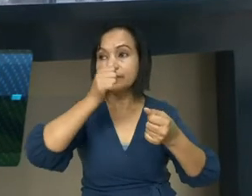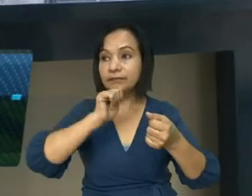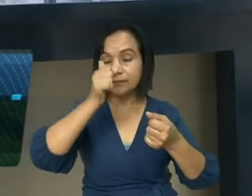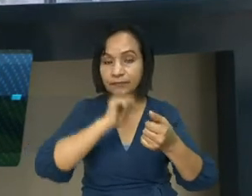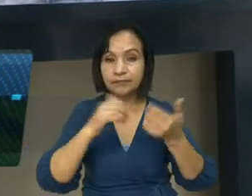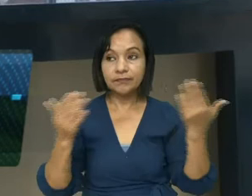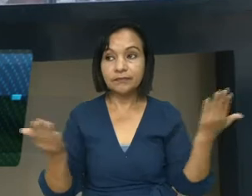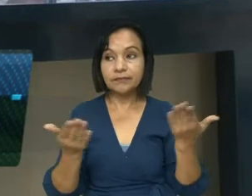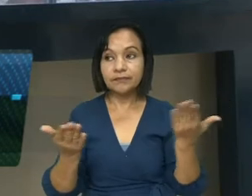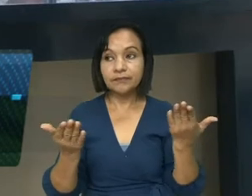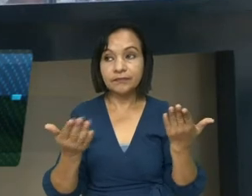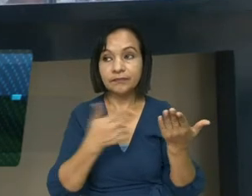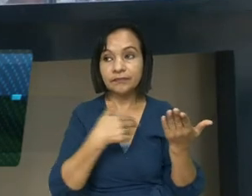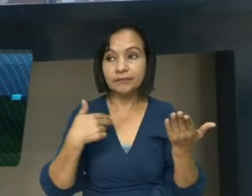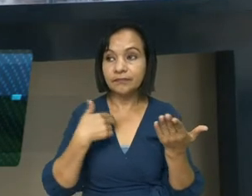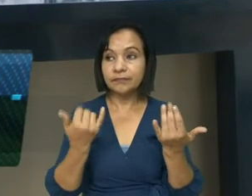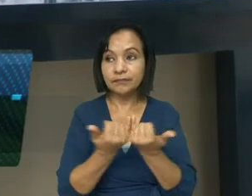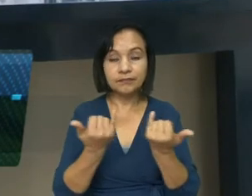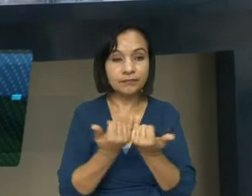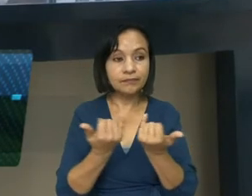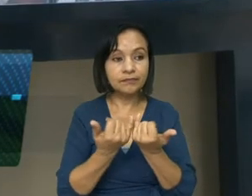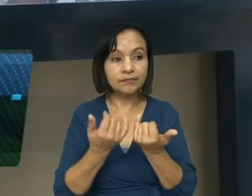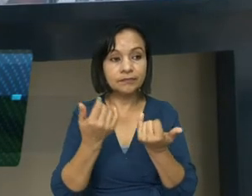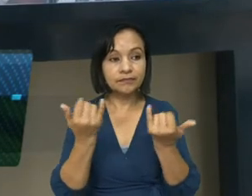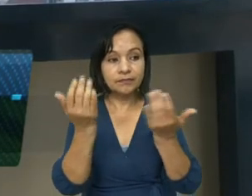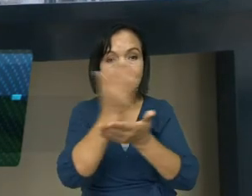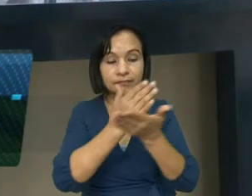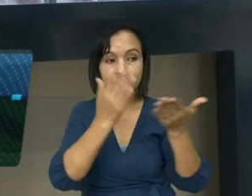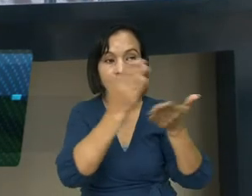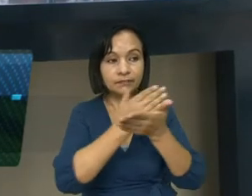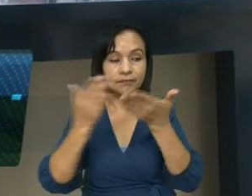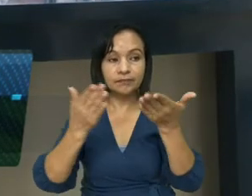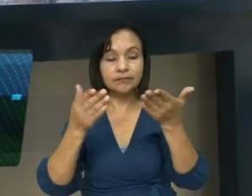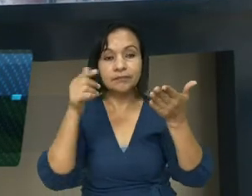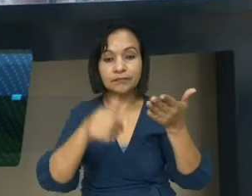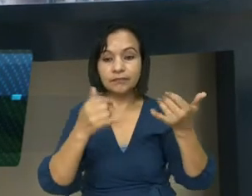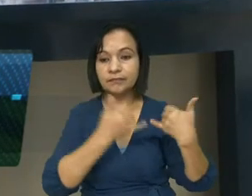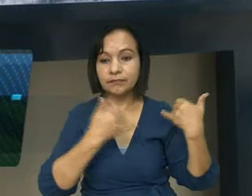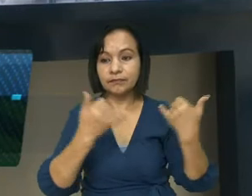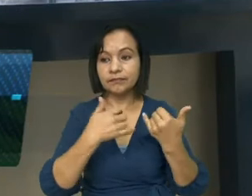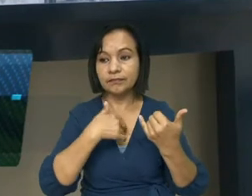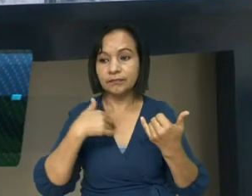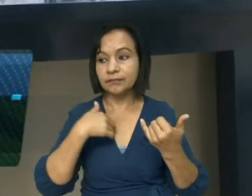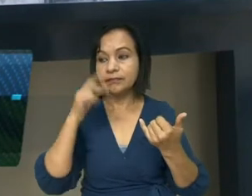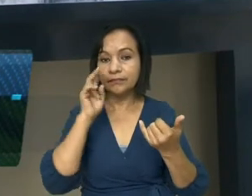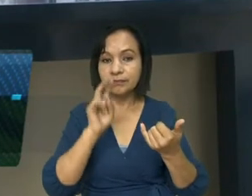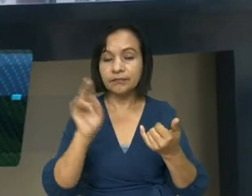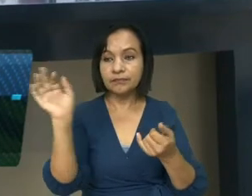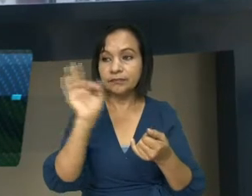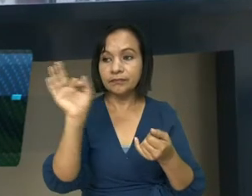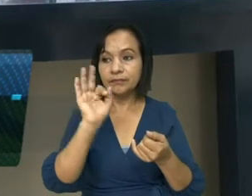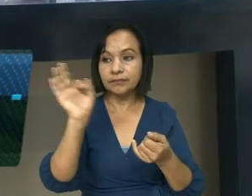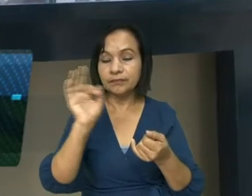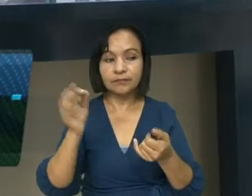pero no, también se adolecen de algunos recursos, y en esta instancia nosotros vamos a identificar una forma para apoyar